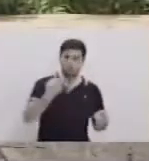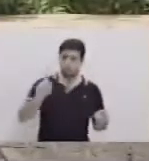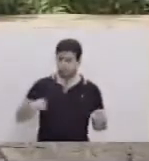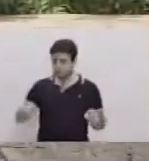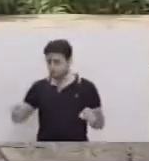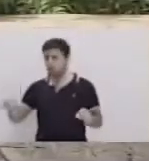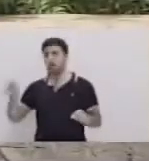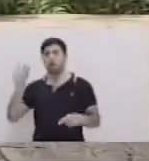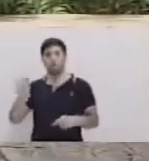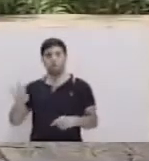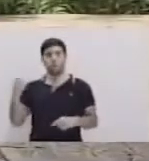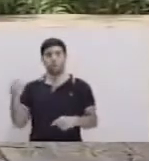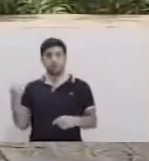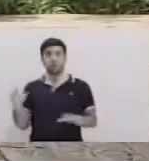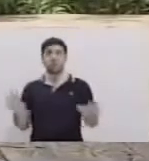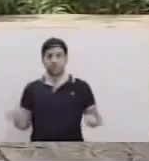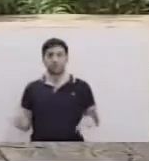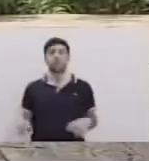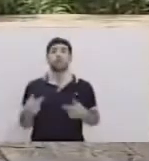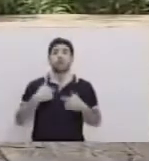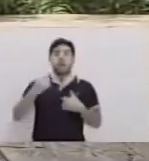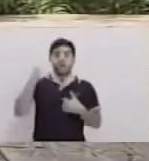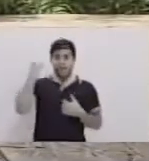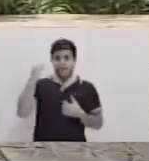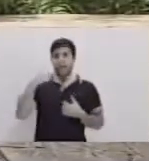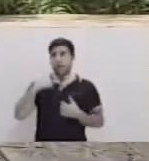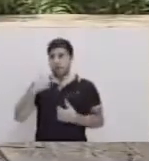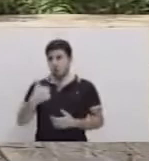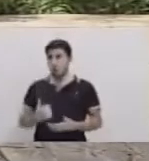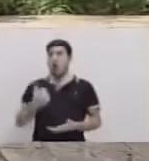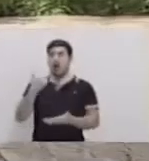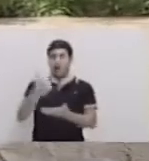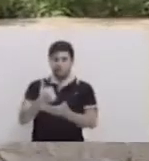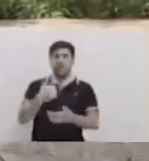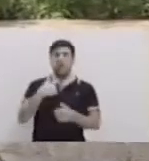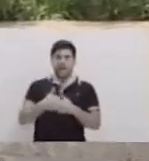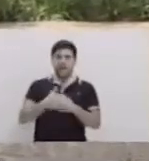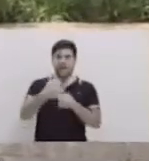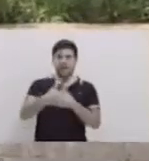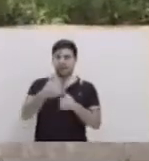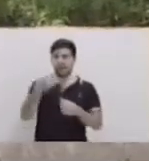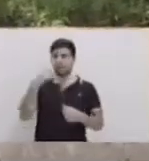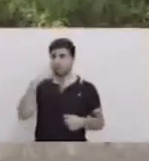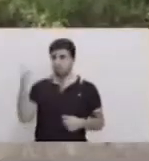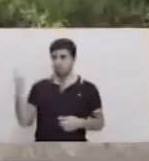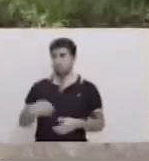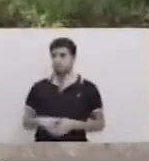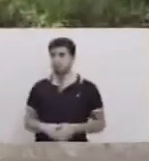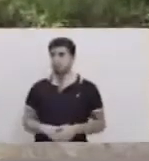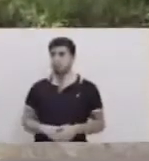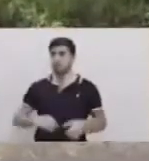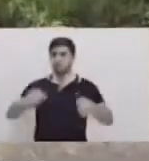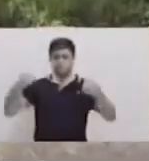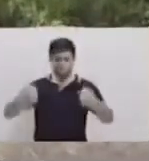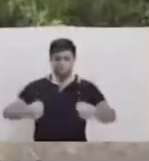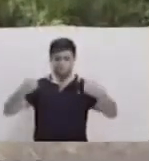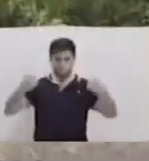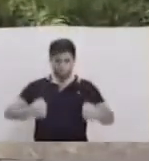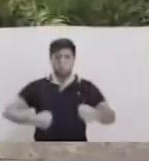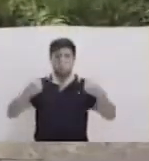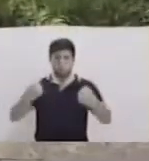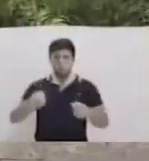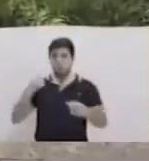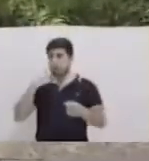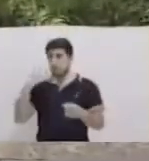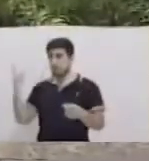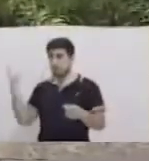color verde. El que vaya haciendo puntos va avanzando una hoja. Entonces decimos, piedra,